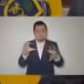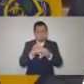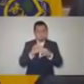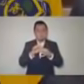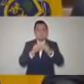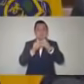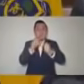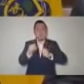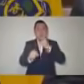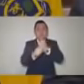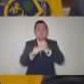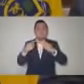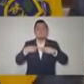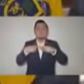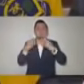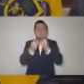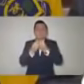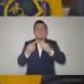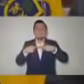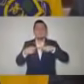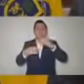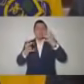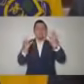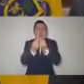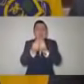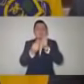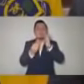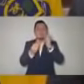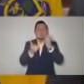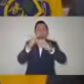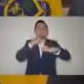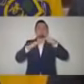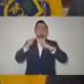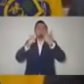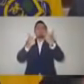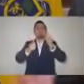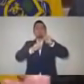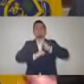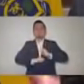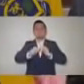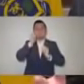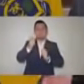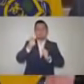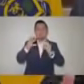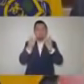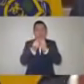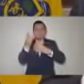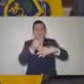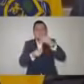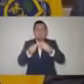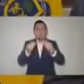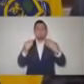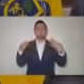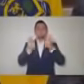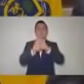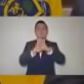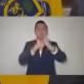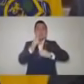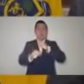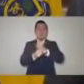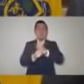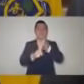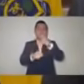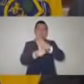más en una época del año en la que debemos de fortalecer nuestra actividad económica imagínense lo que sería regresar al confinamiento en el